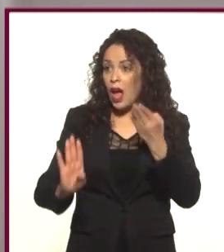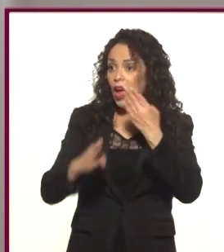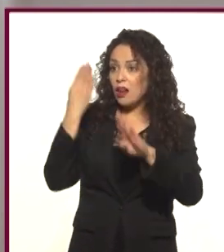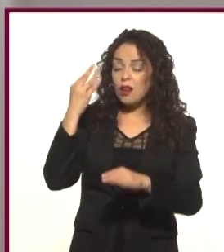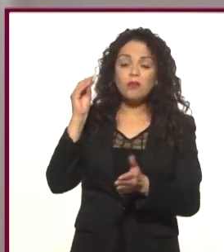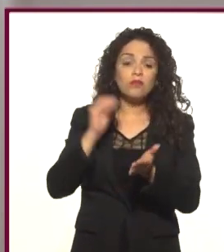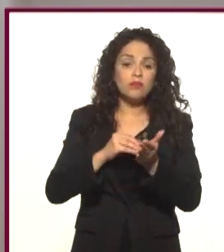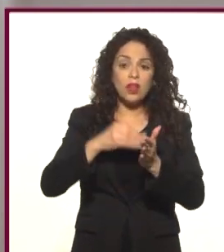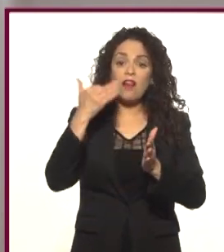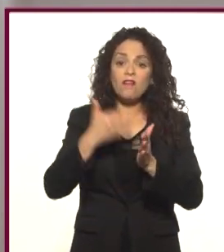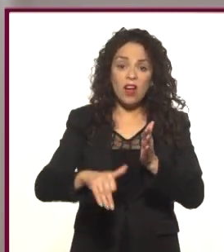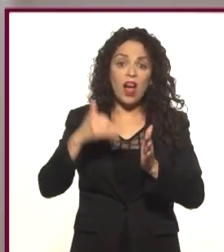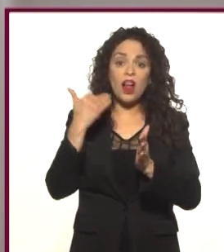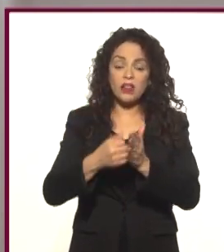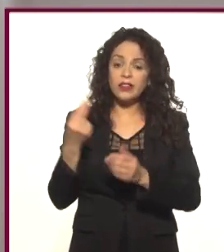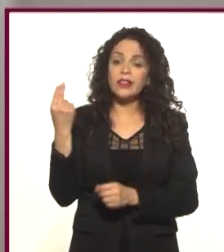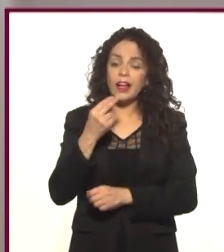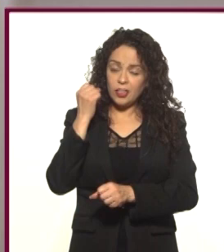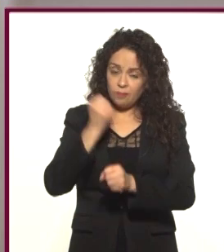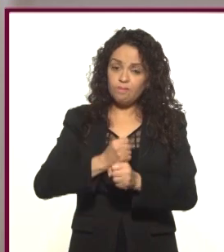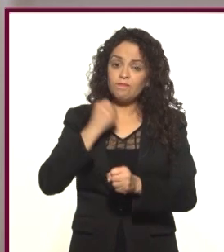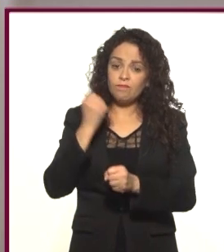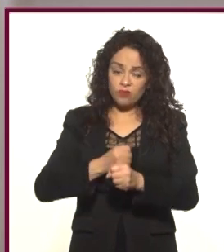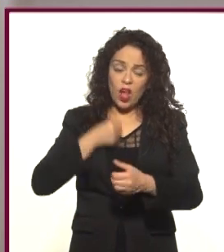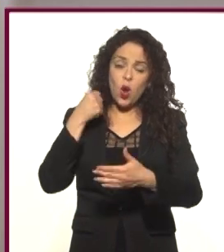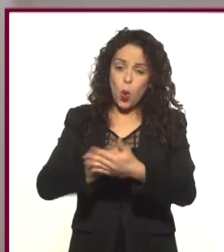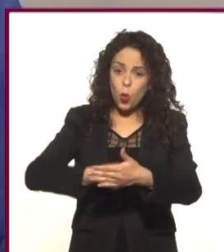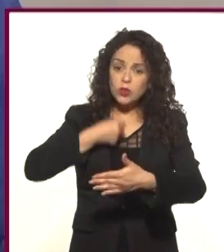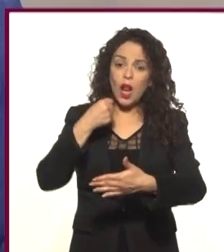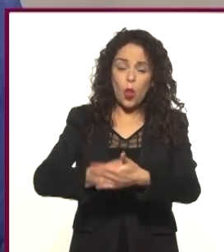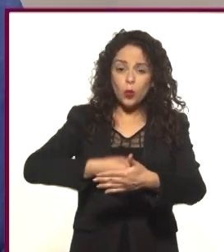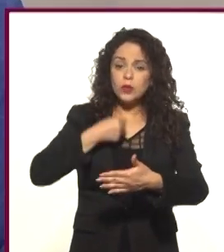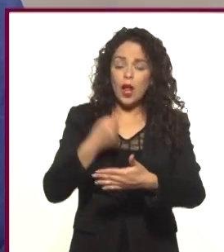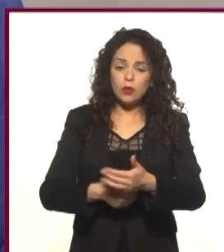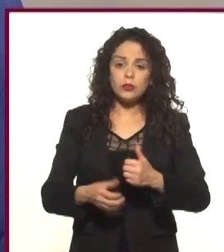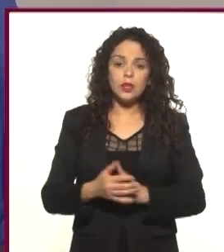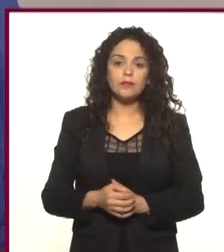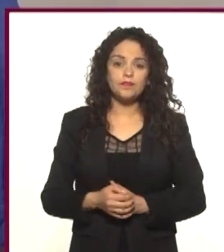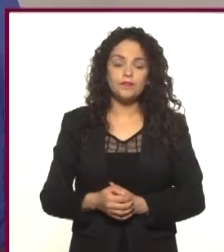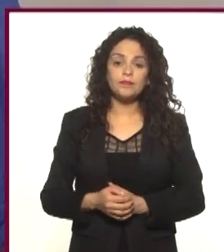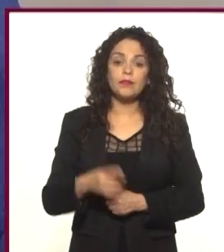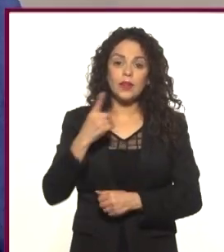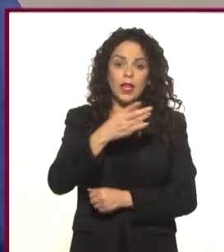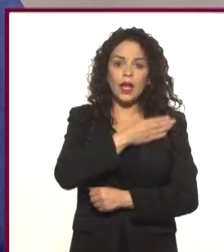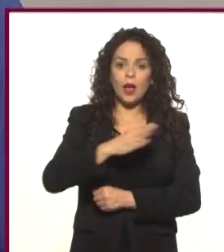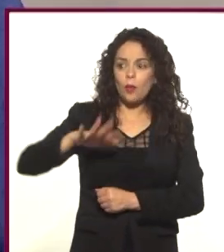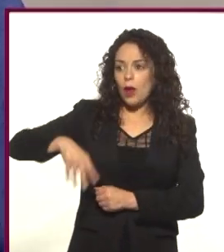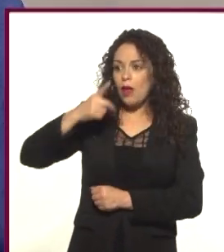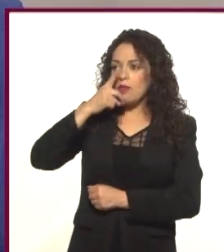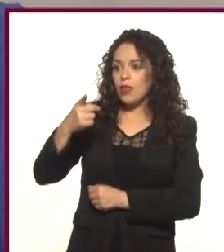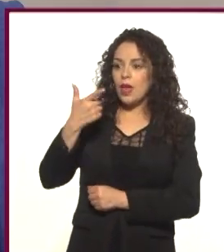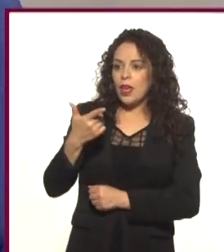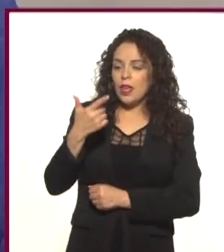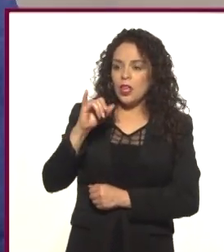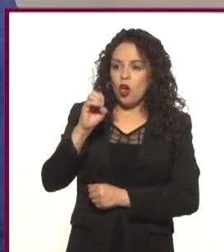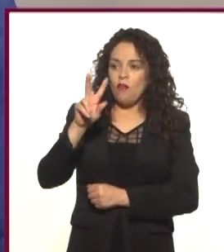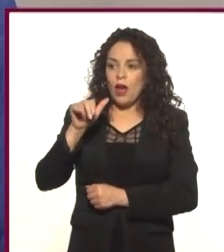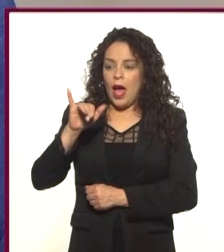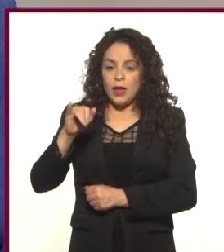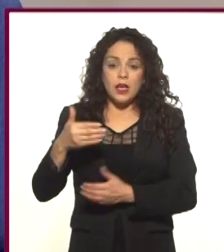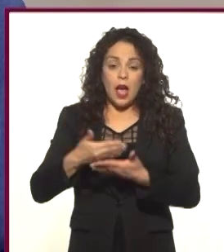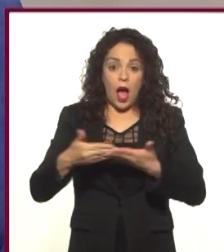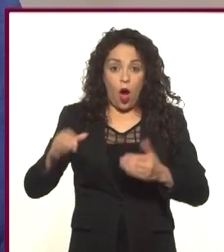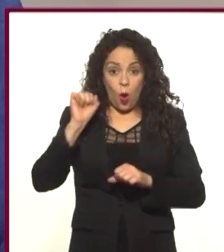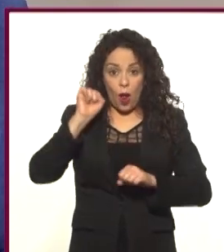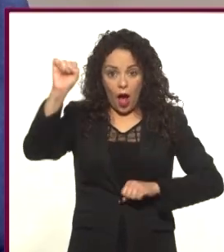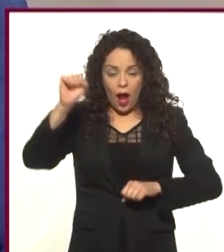mundo es algo que aún debemos procurar. Lo bueno es que, como lo comentó Giovanni, los héroes de hoy son más diversos.